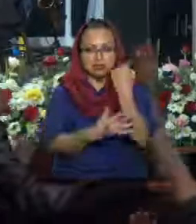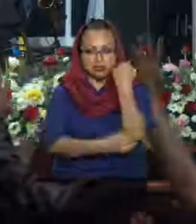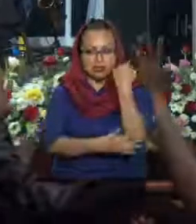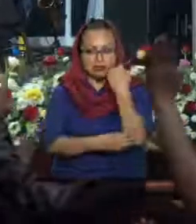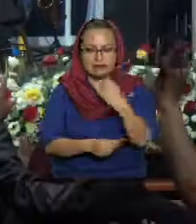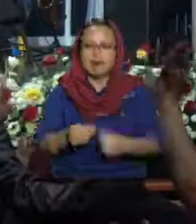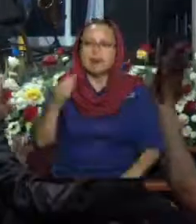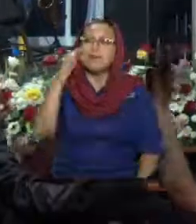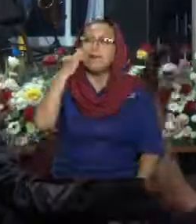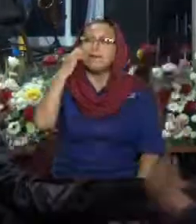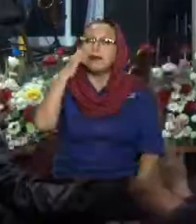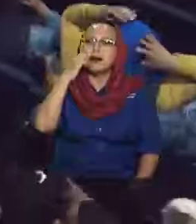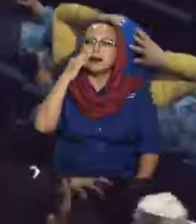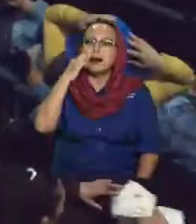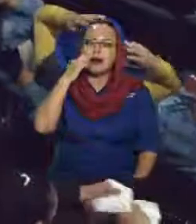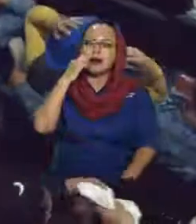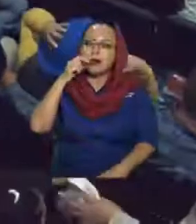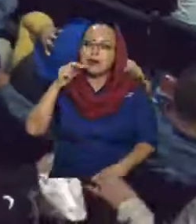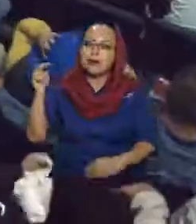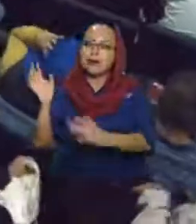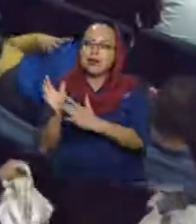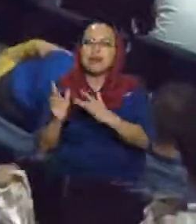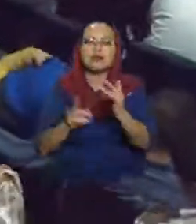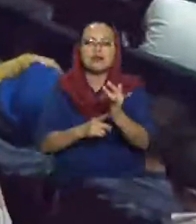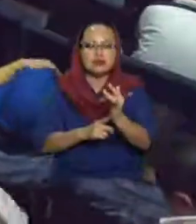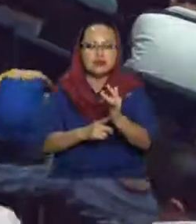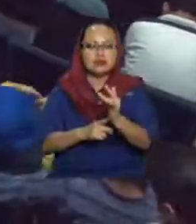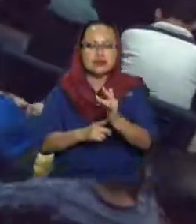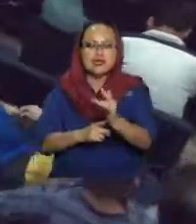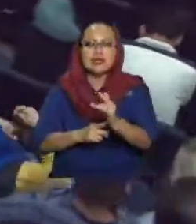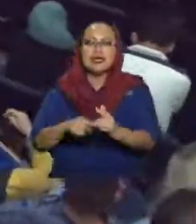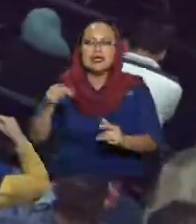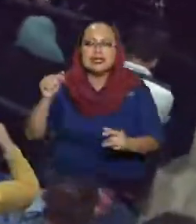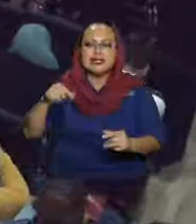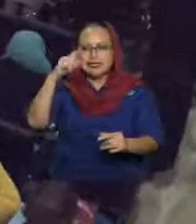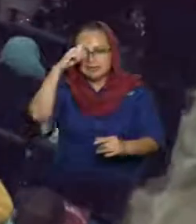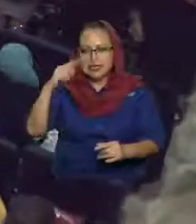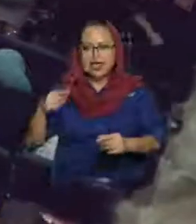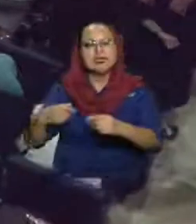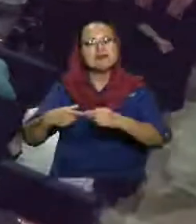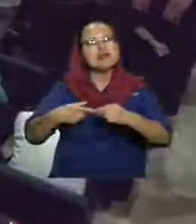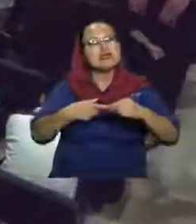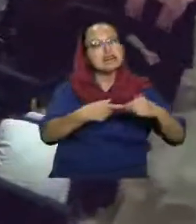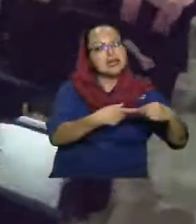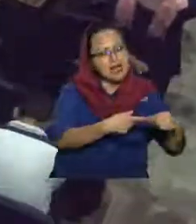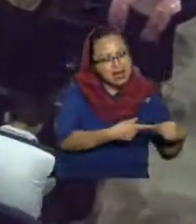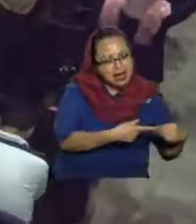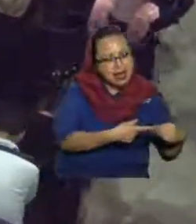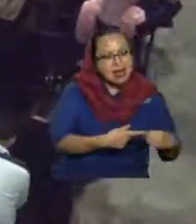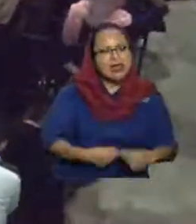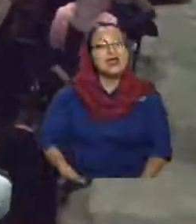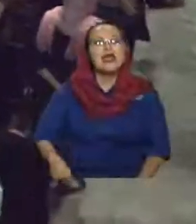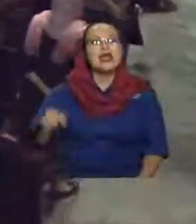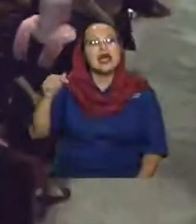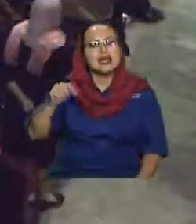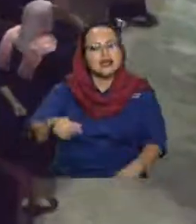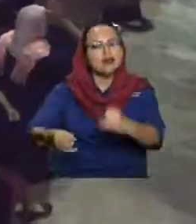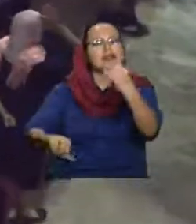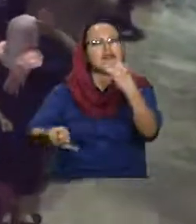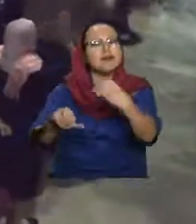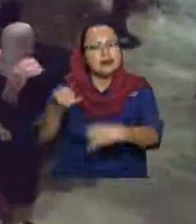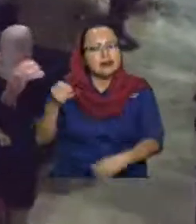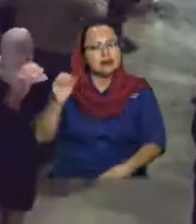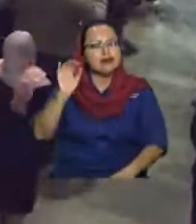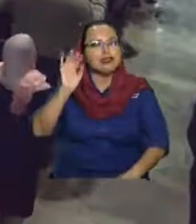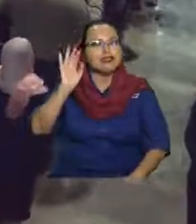Extienda sus manos. Padre, en el nombre de Jesús, te damos gracias por estos hermanos que en este día tan especial para ellos lo han venido